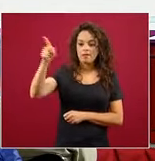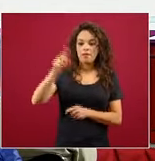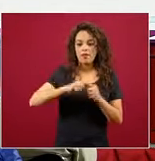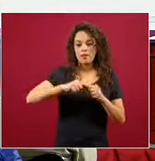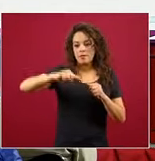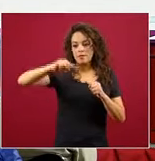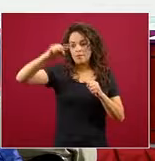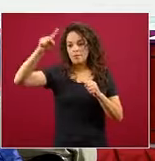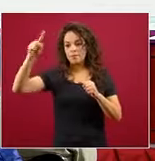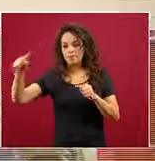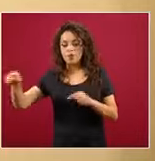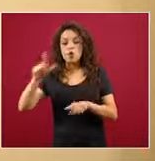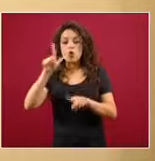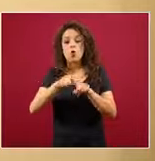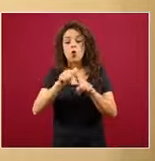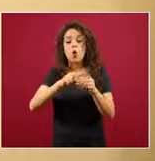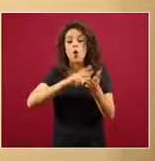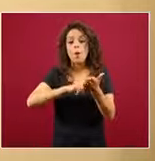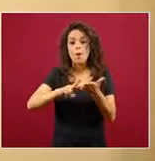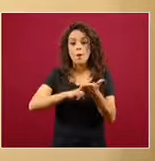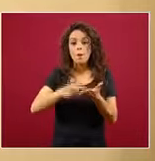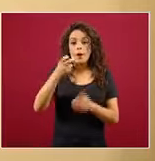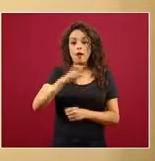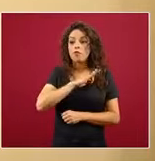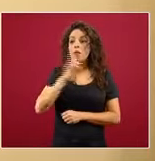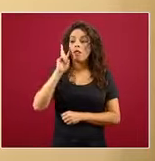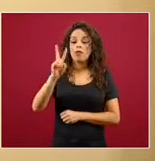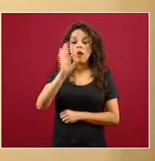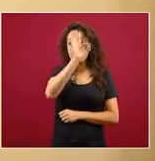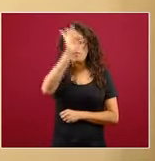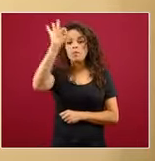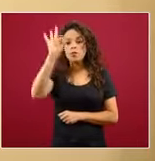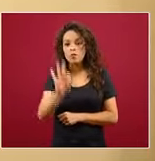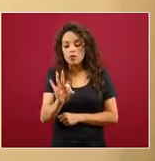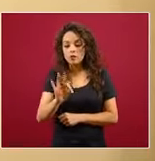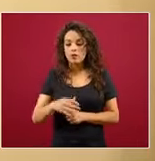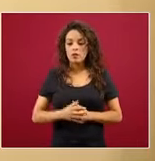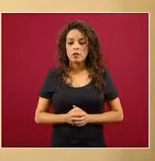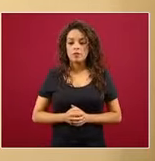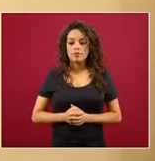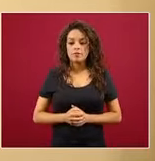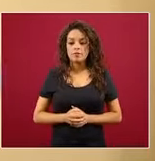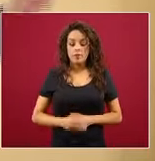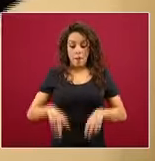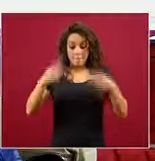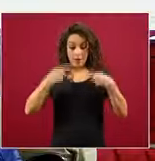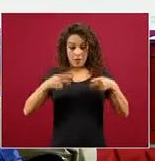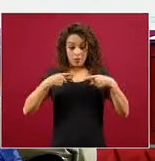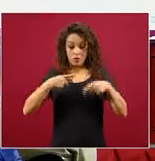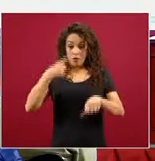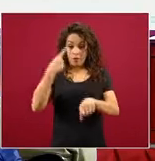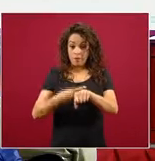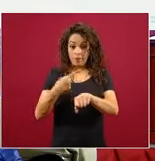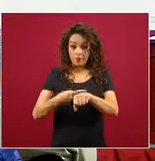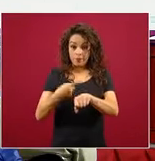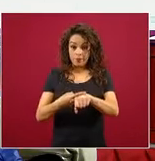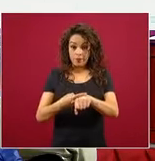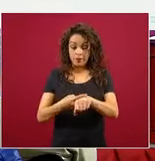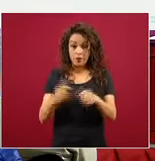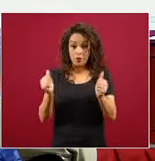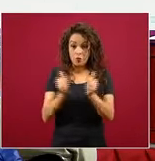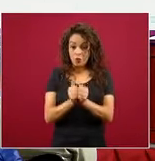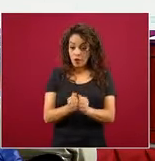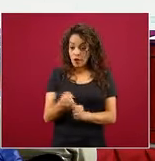está representada la tasa de letalidad, es decir, de todas las personas que enfermaron en ese grupo de edad o que